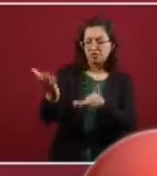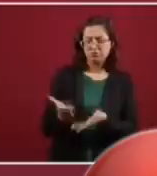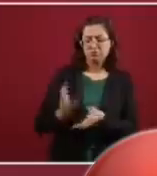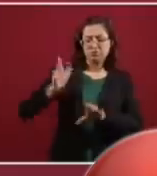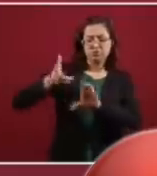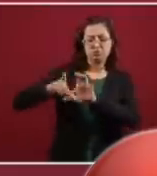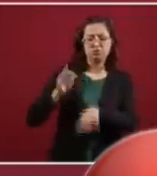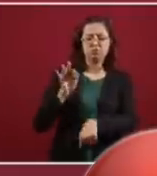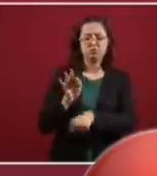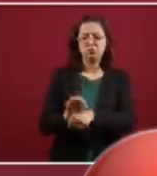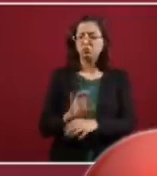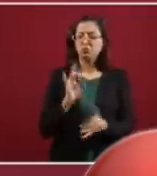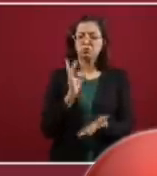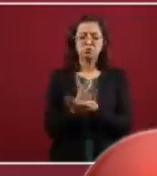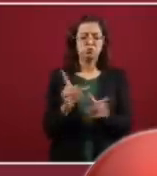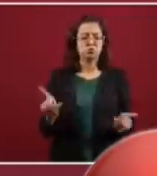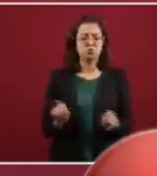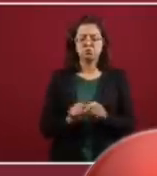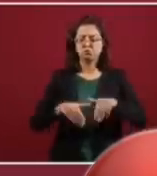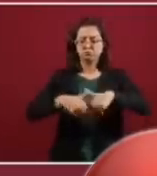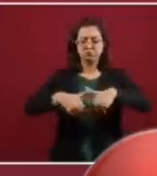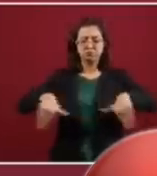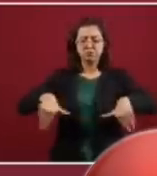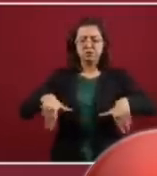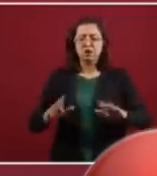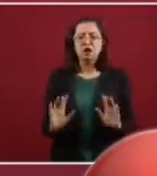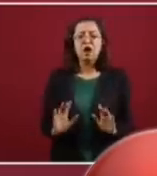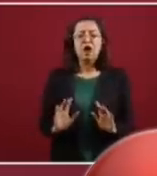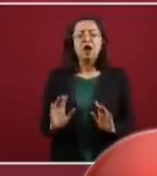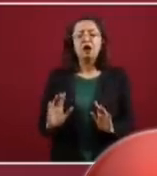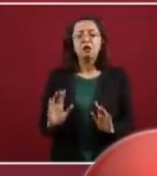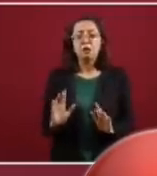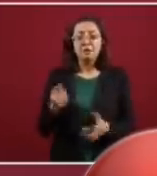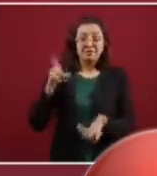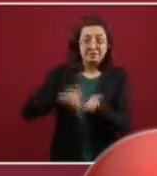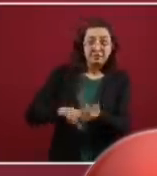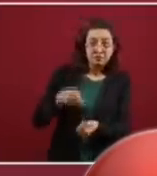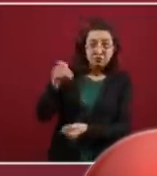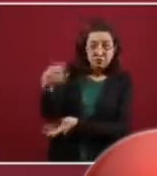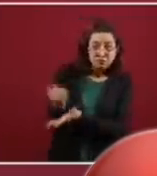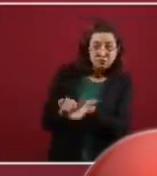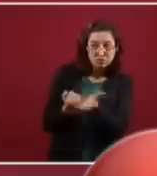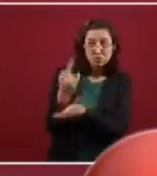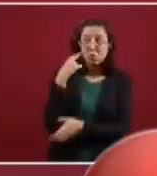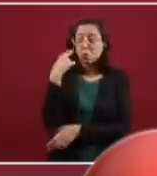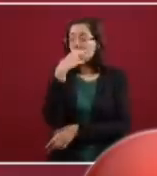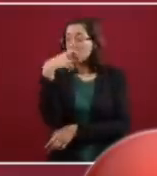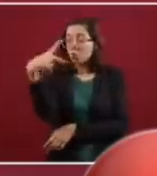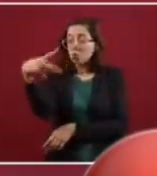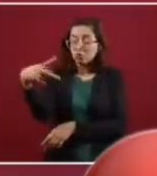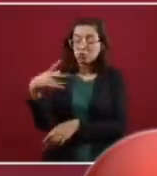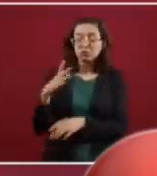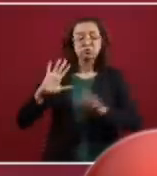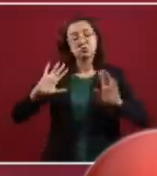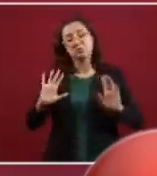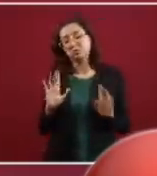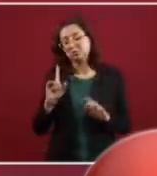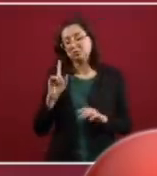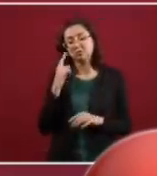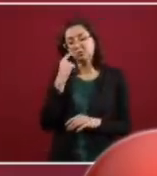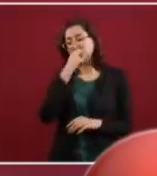ahí llega la participación de México. La vida interna que decidan los bolivianos, pues depende de